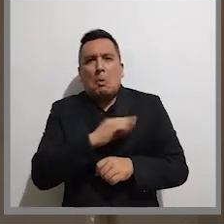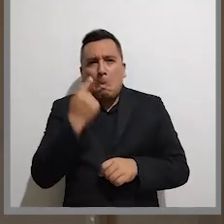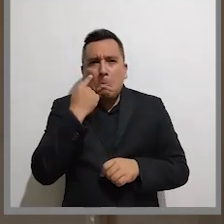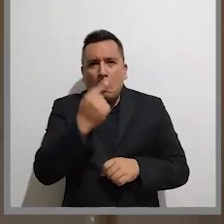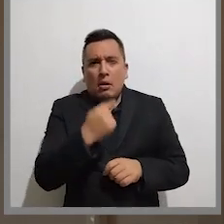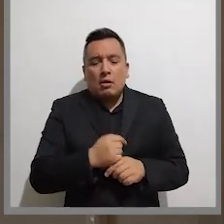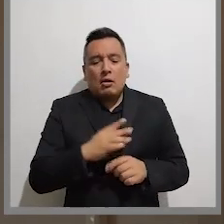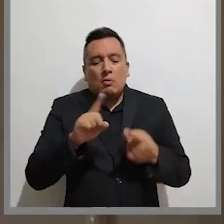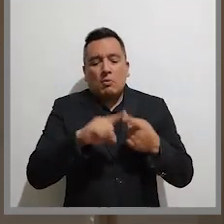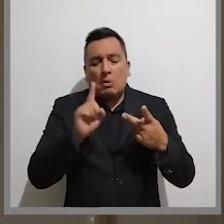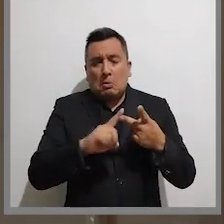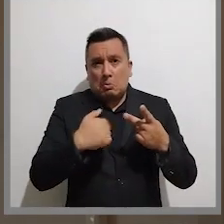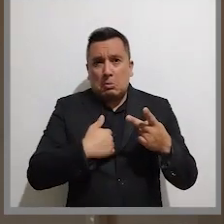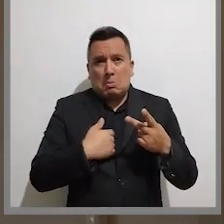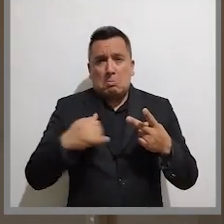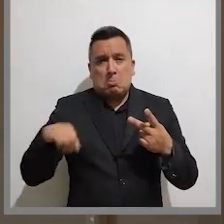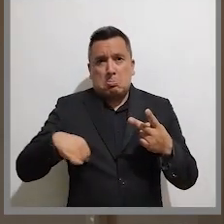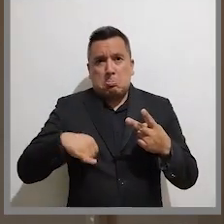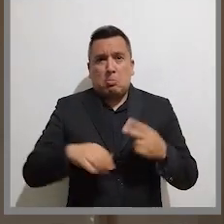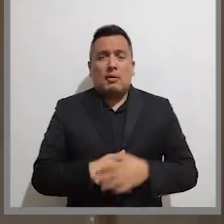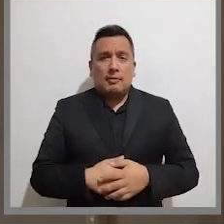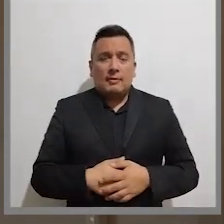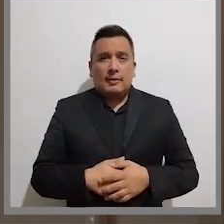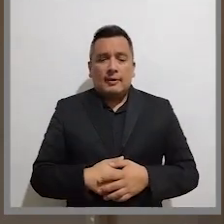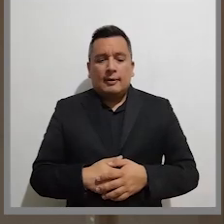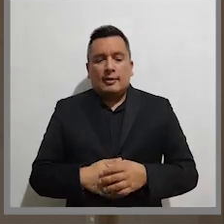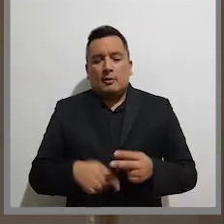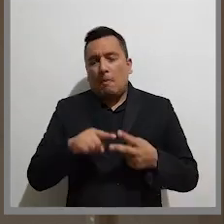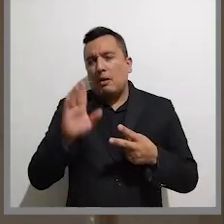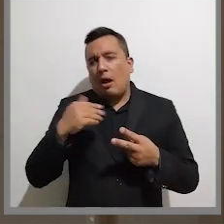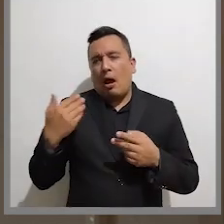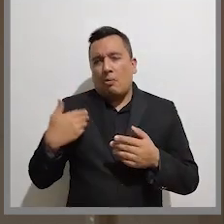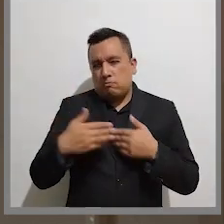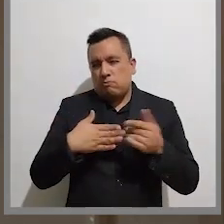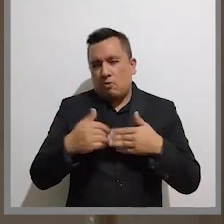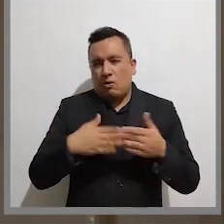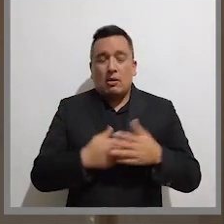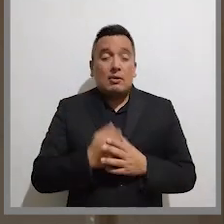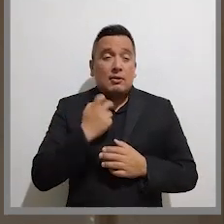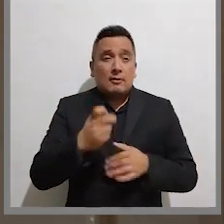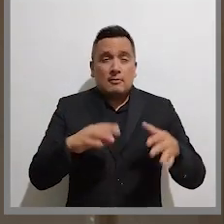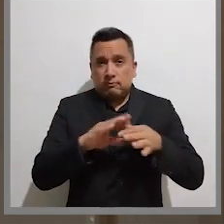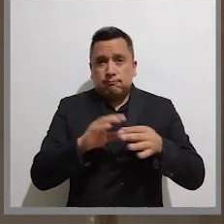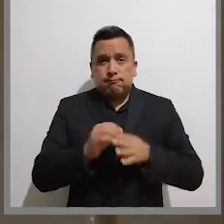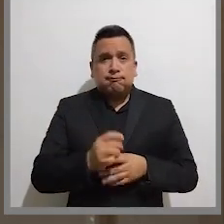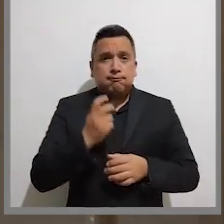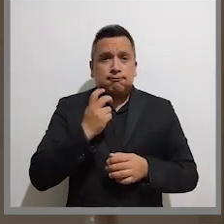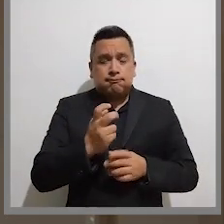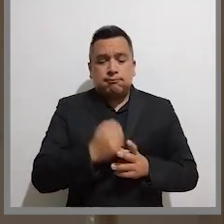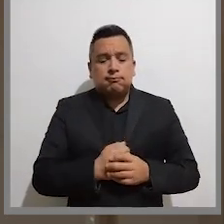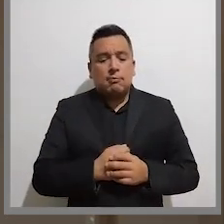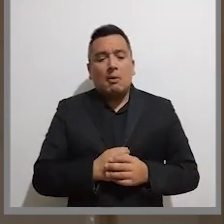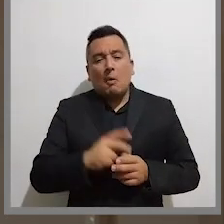podemos encontrar dos series que para mí me parecen muy importantes, que son un poco más actuales y que nos ponen en